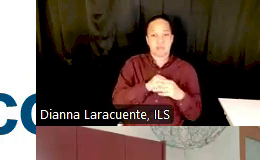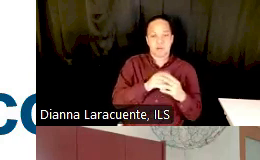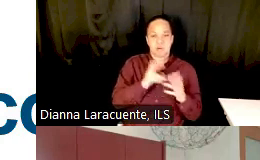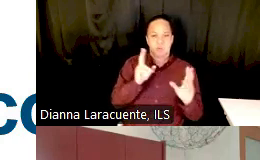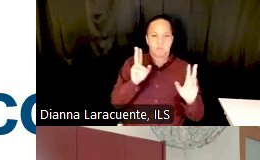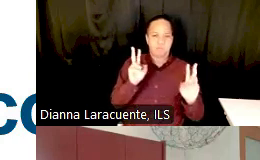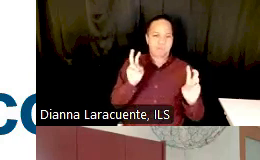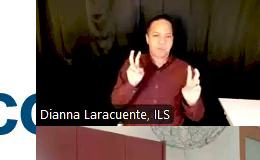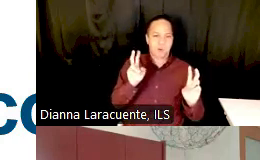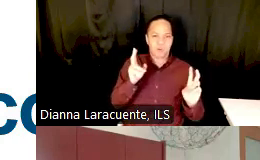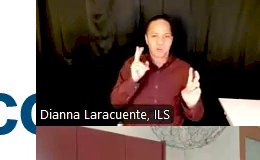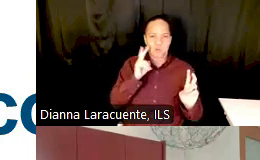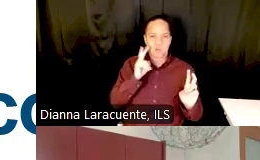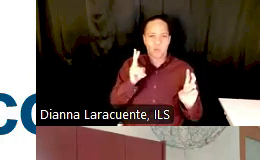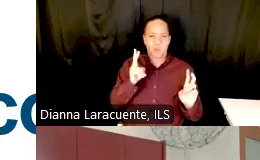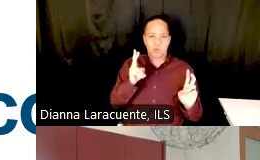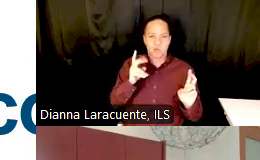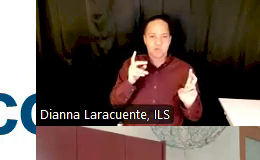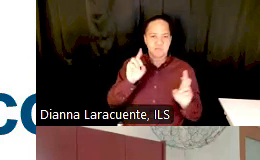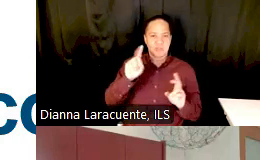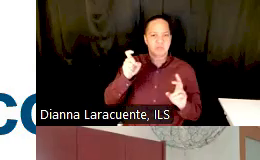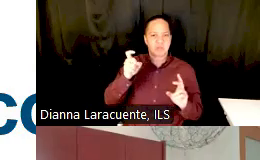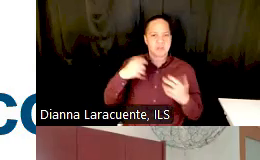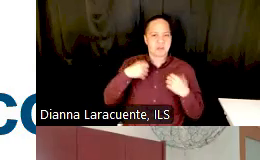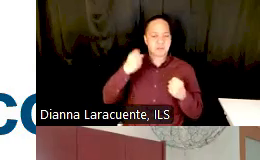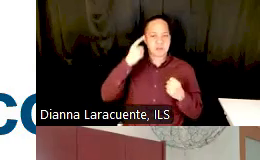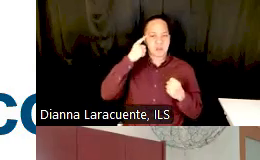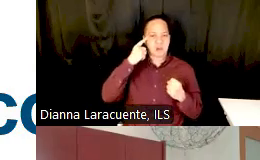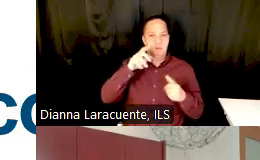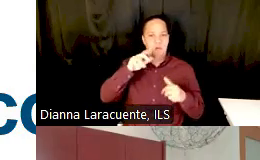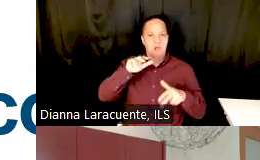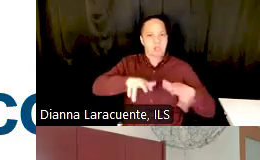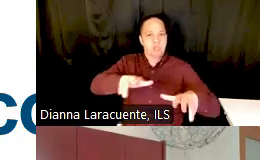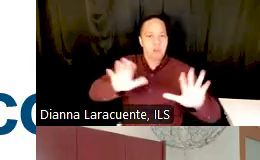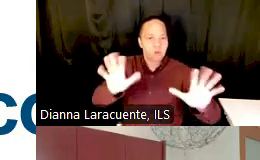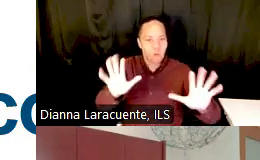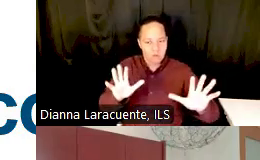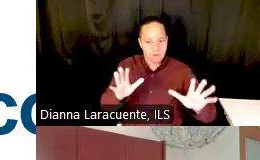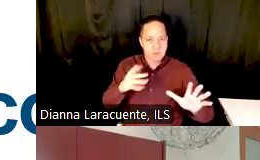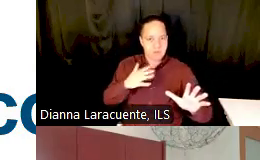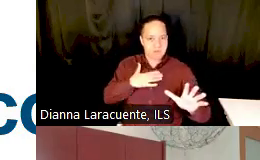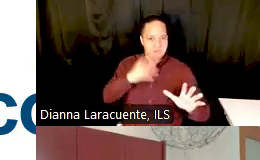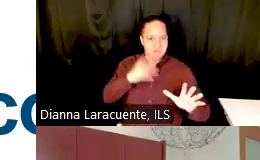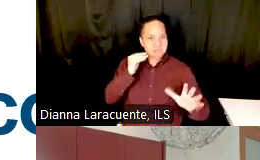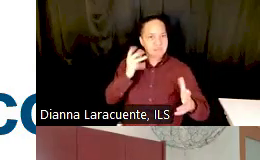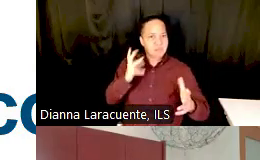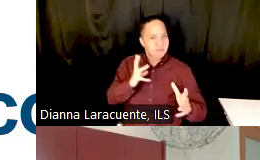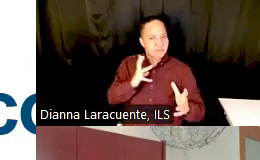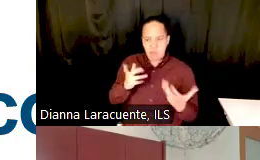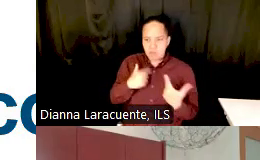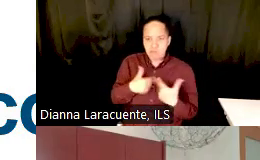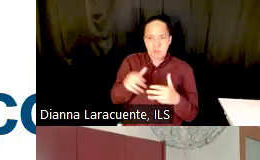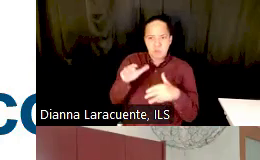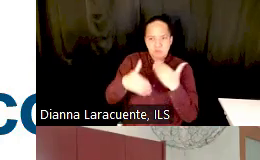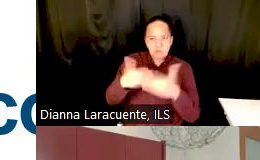salud mental como un tropiezo, sino como algo, pues, que nos tocó vivir y que lo estamos trabajando.